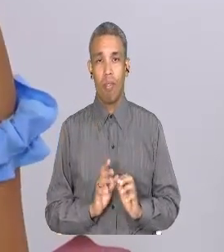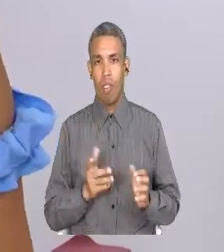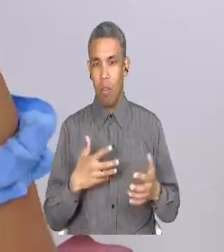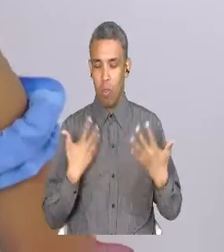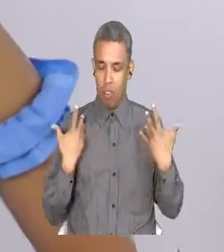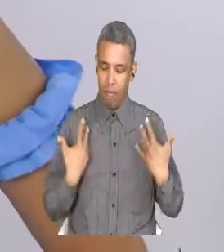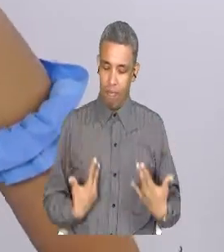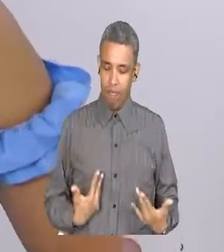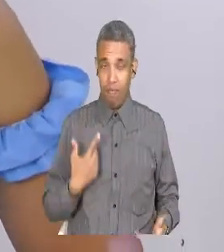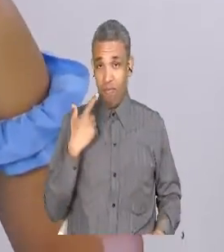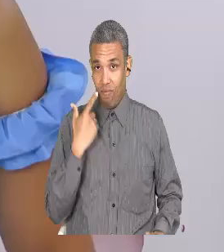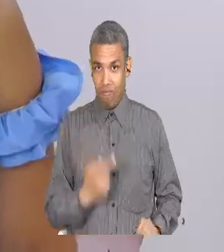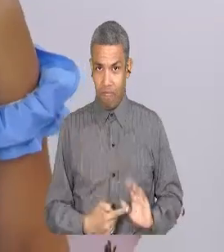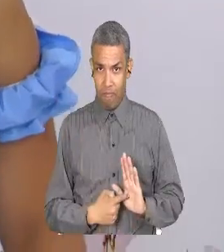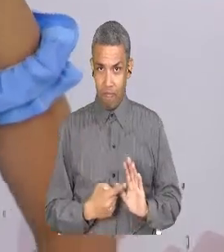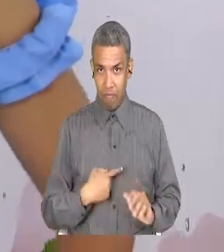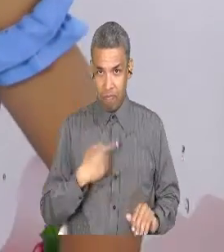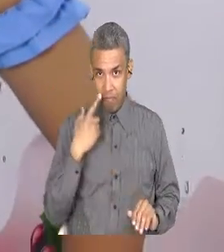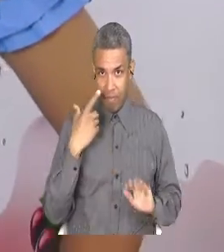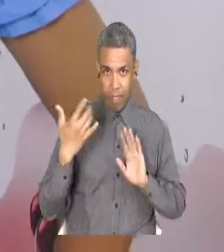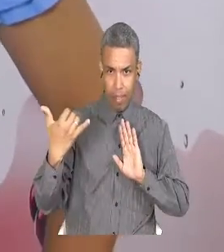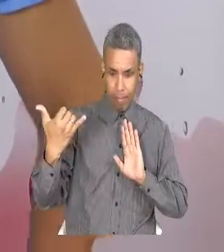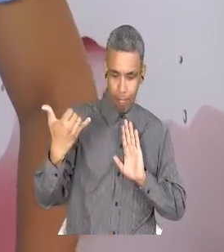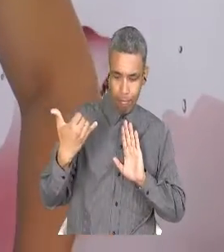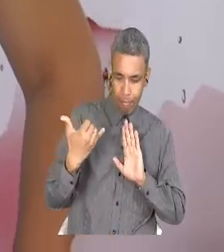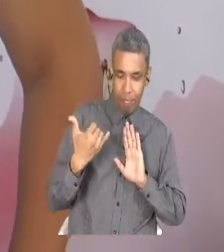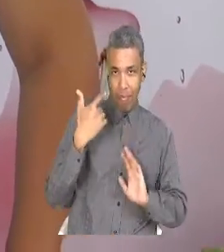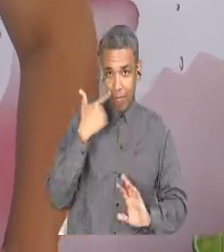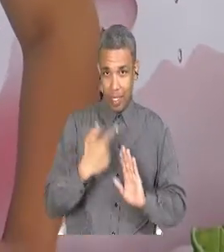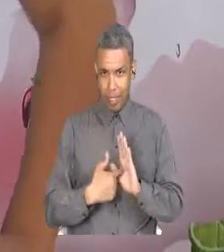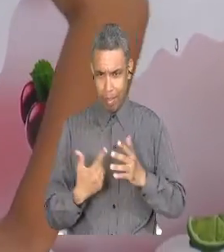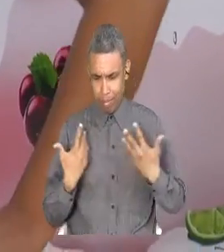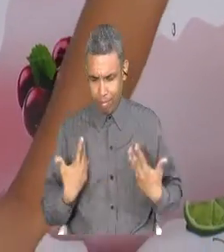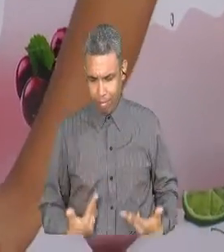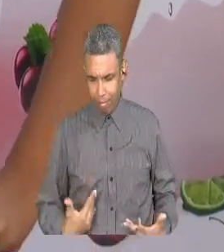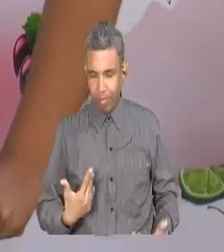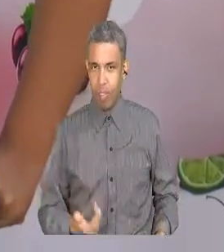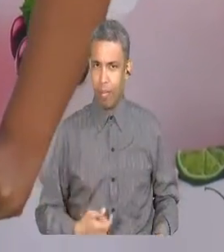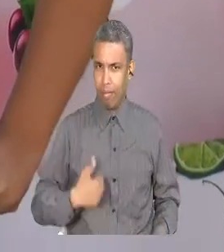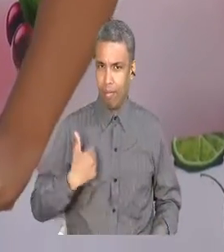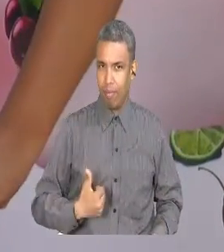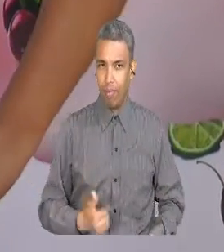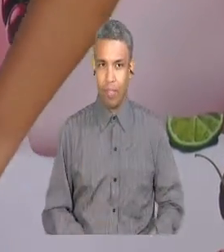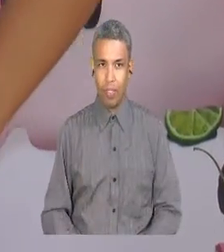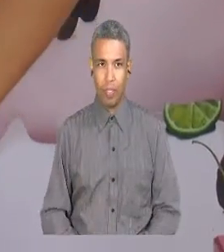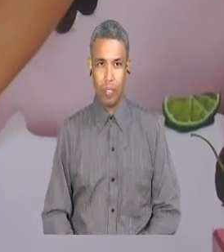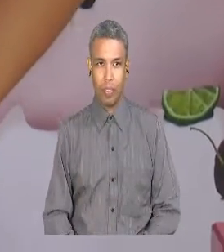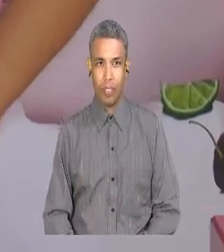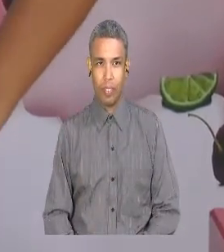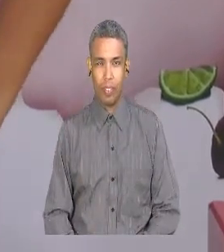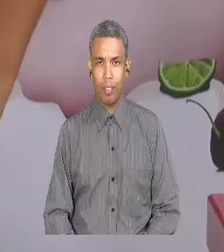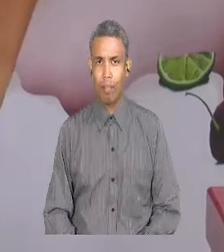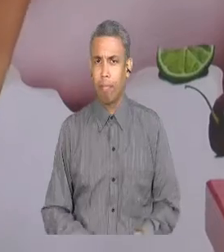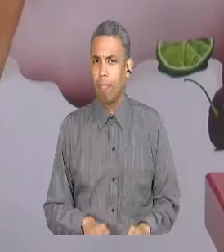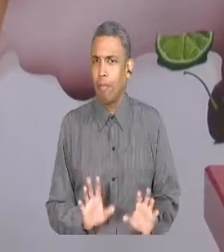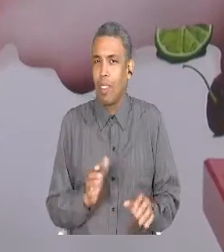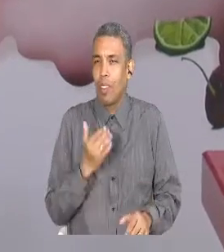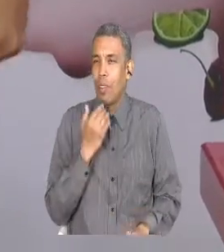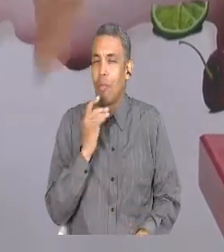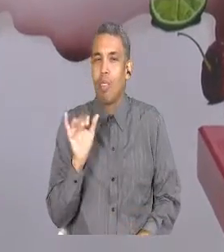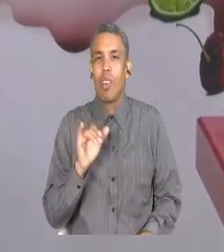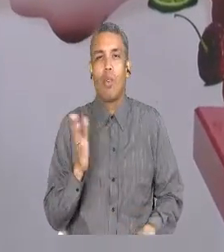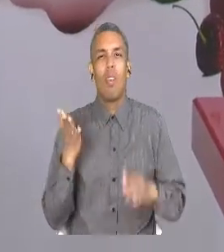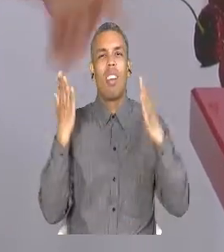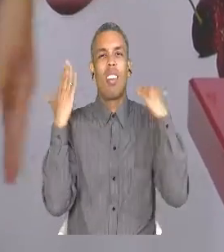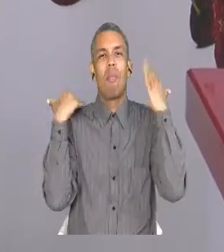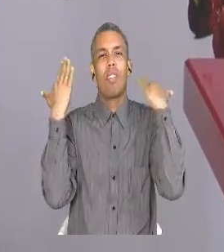Paulita, porfa, me haga un paneíto, porque miren esta pinta tan bella, tan hermosa, esta blusita aquí, tipo, no sé, campesinita, con goleritos,